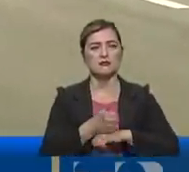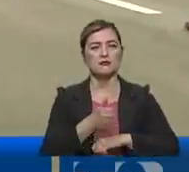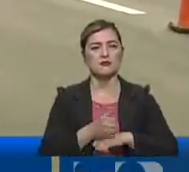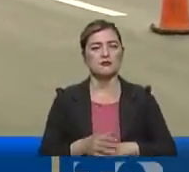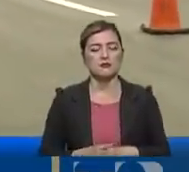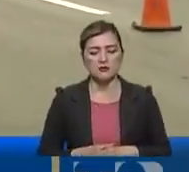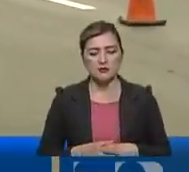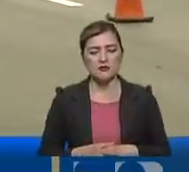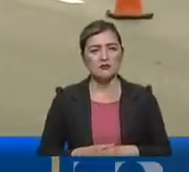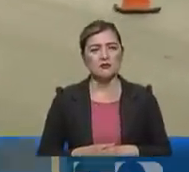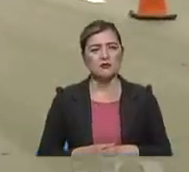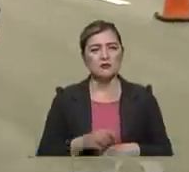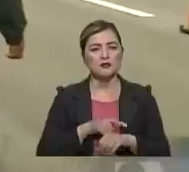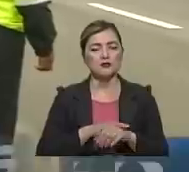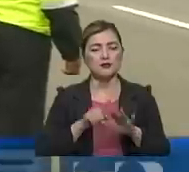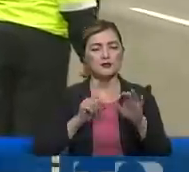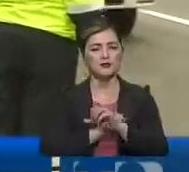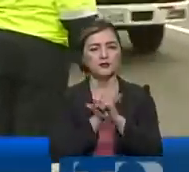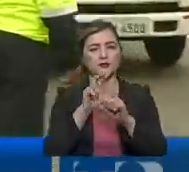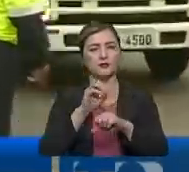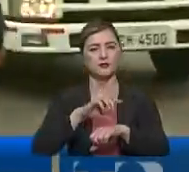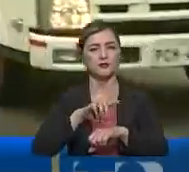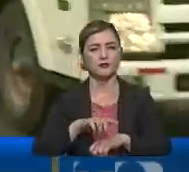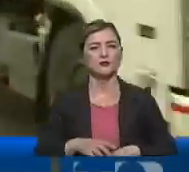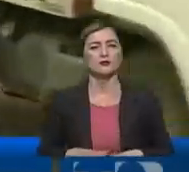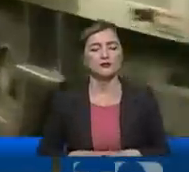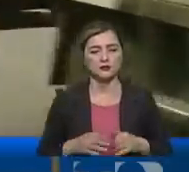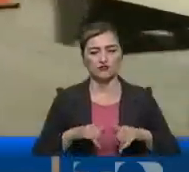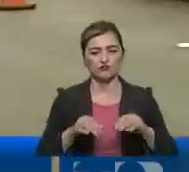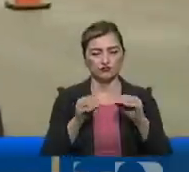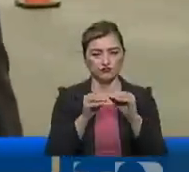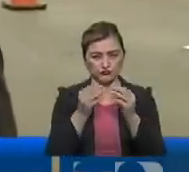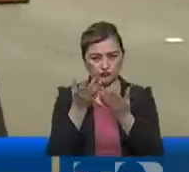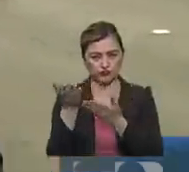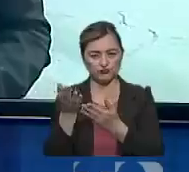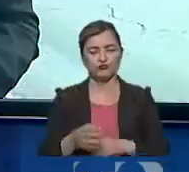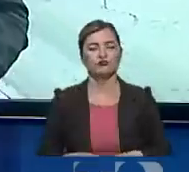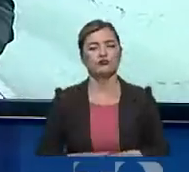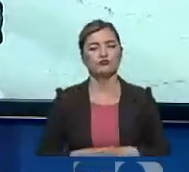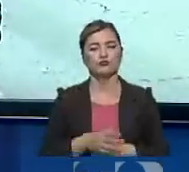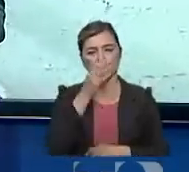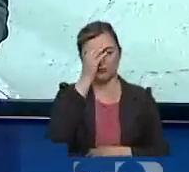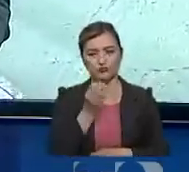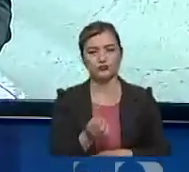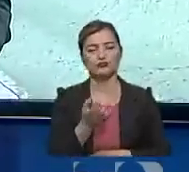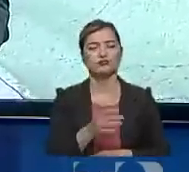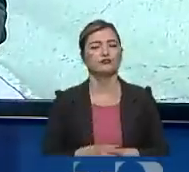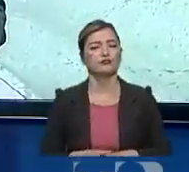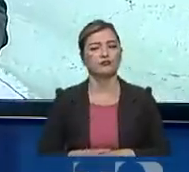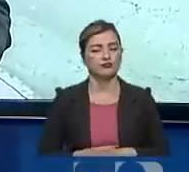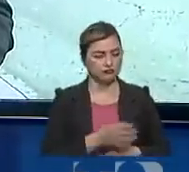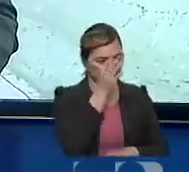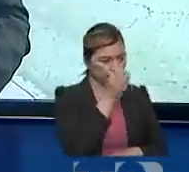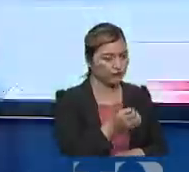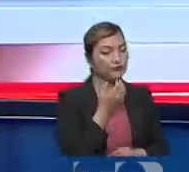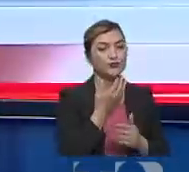Son exactamente las 6:30. Con esta información regresamos a estudios. Muy buenos días. Buen día también para ti,